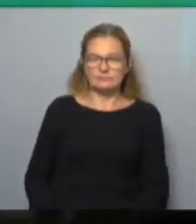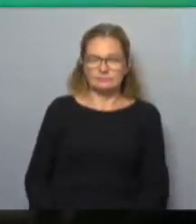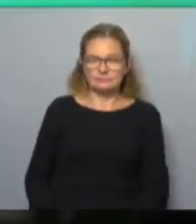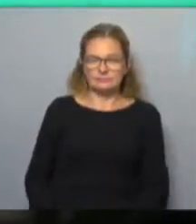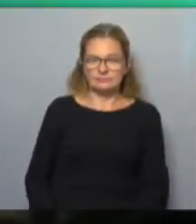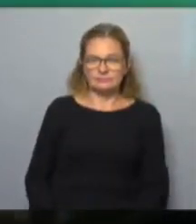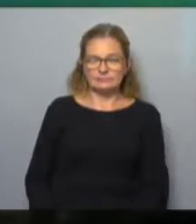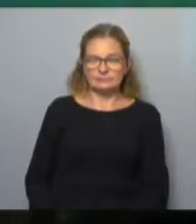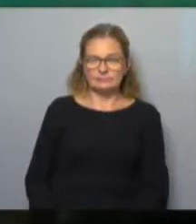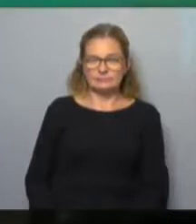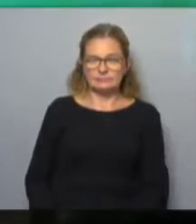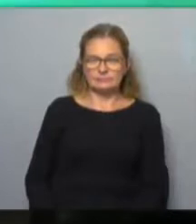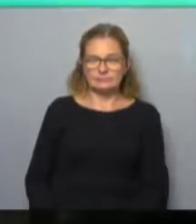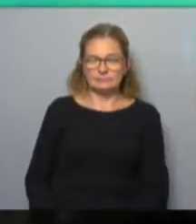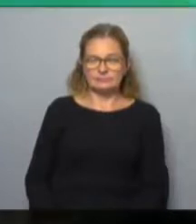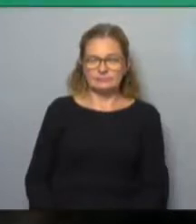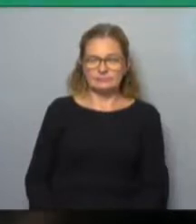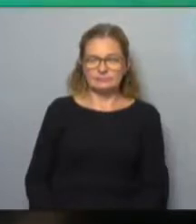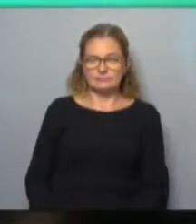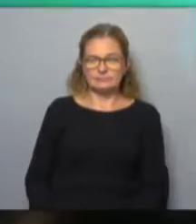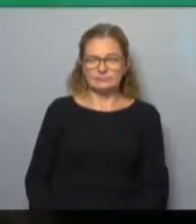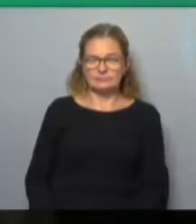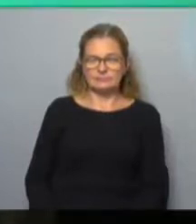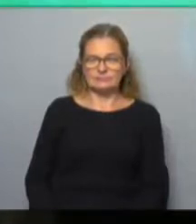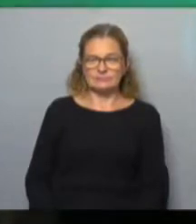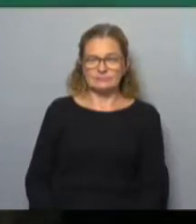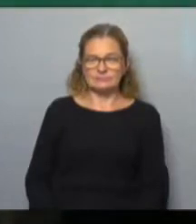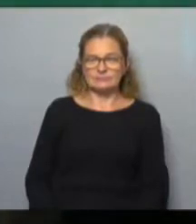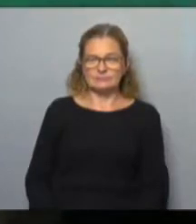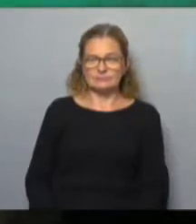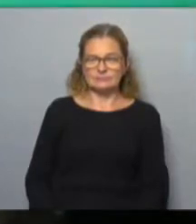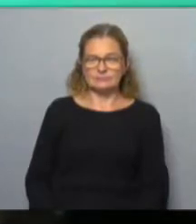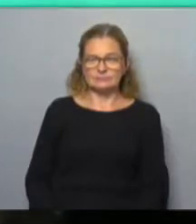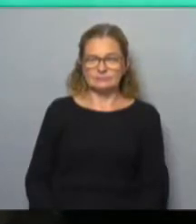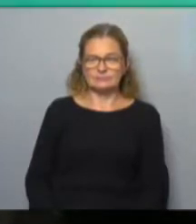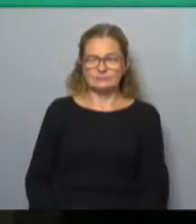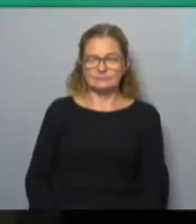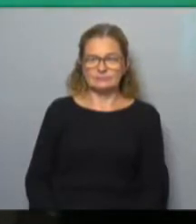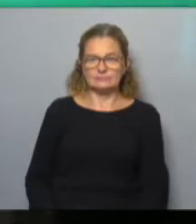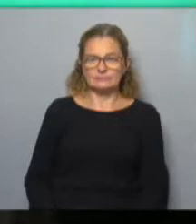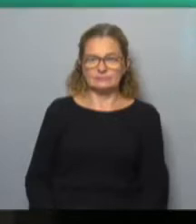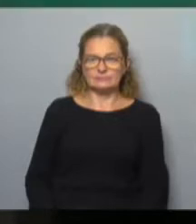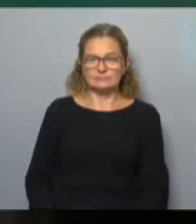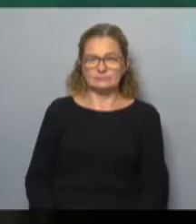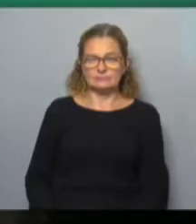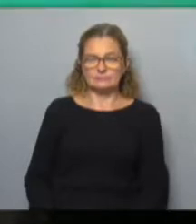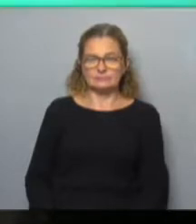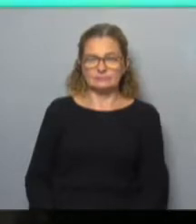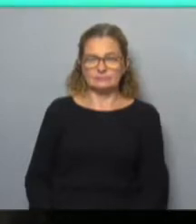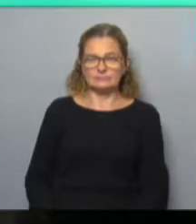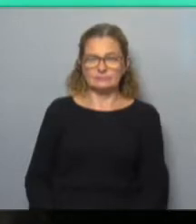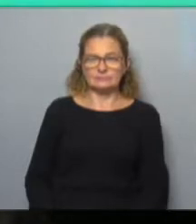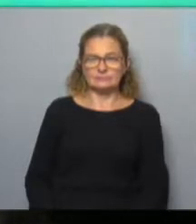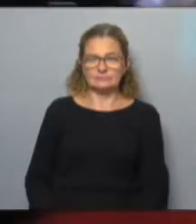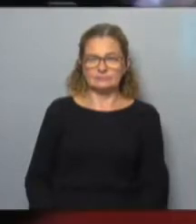conquistó está siendo destruido por el propio gobierno. Es más que urgente restaurar la soberanía del